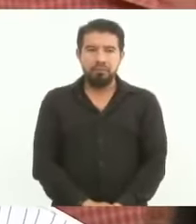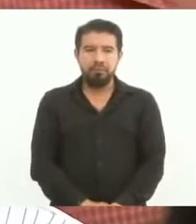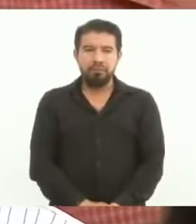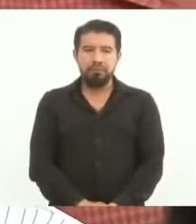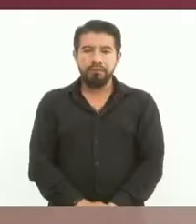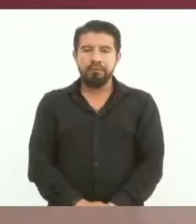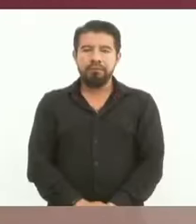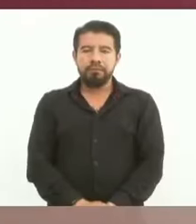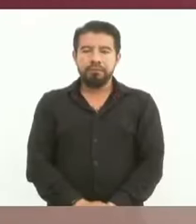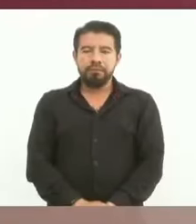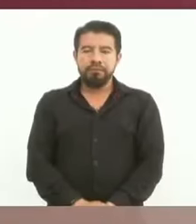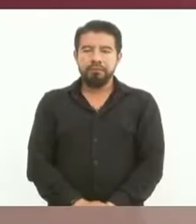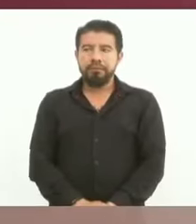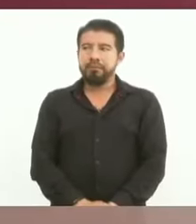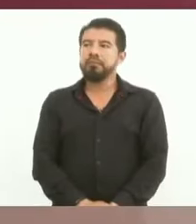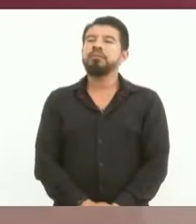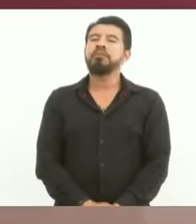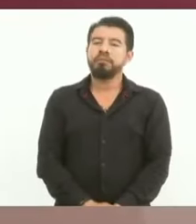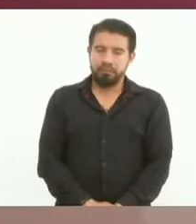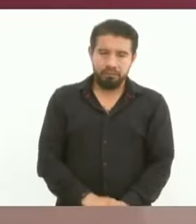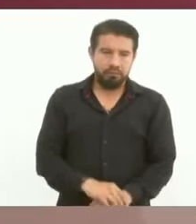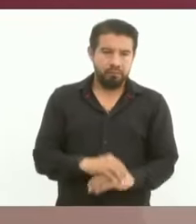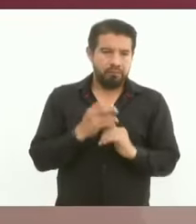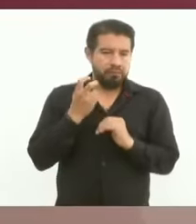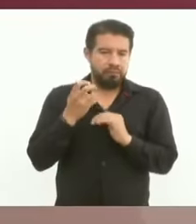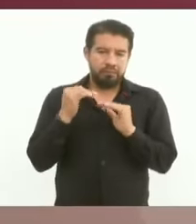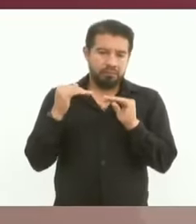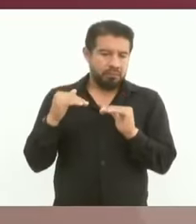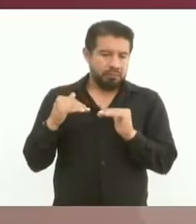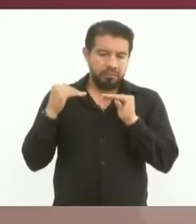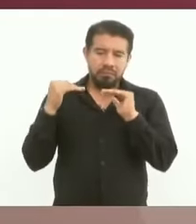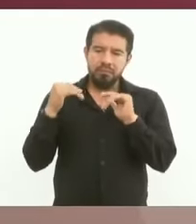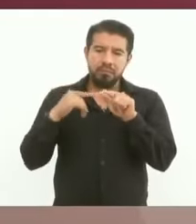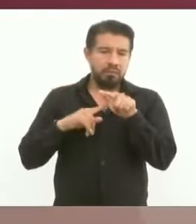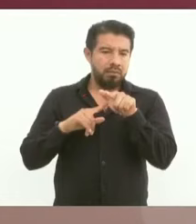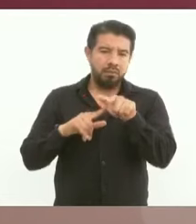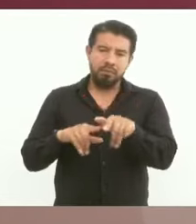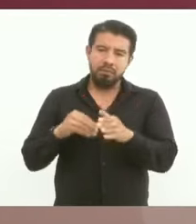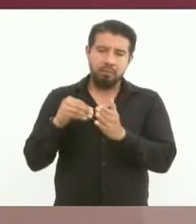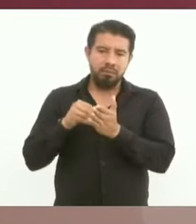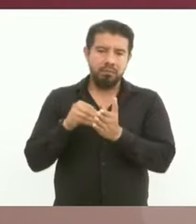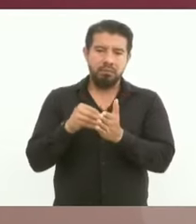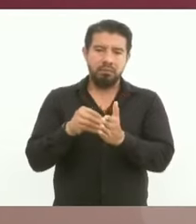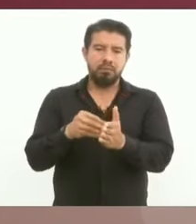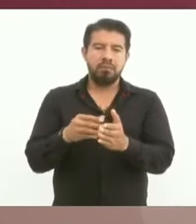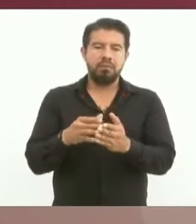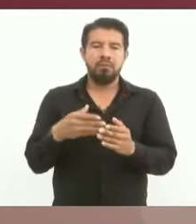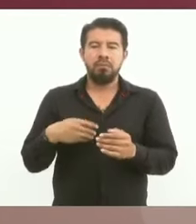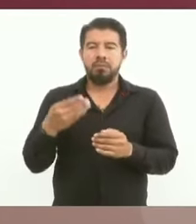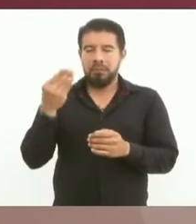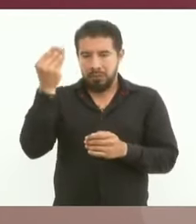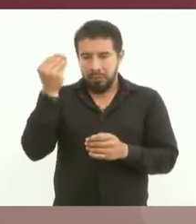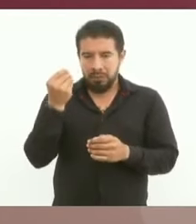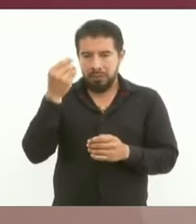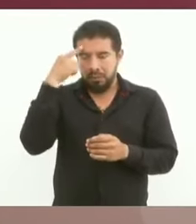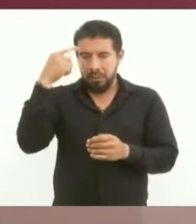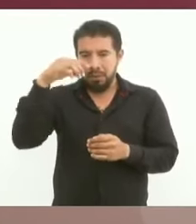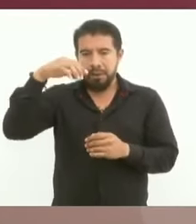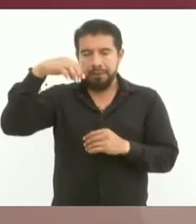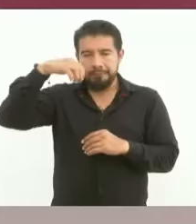Y así van a continuar los programas de pensión a adultos mayores, pensión a personas